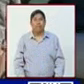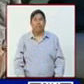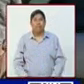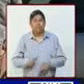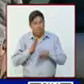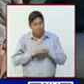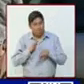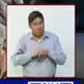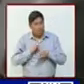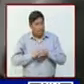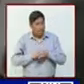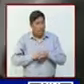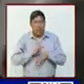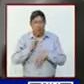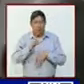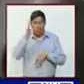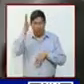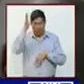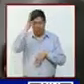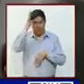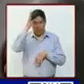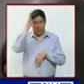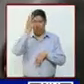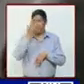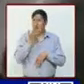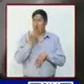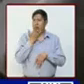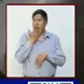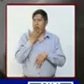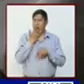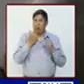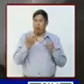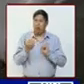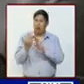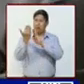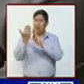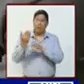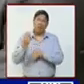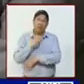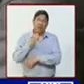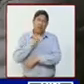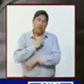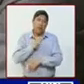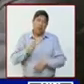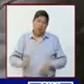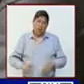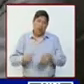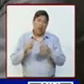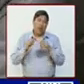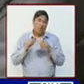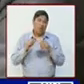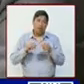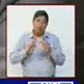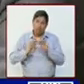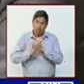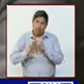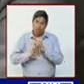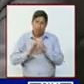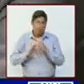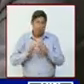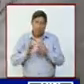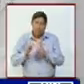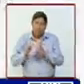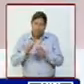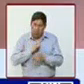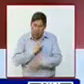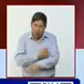Llama la atención que un papá que ha acudido ante una autoridad competente como es la DNA, termine siendo denunciado por esta